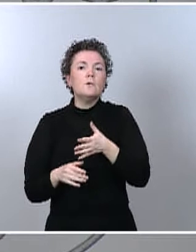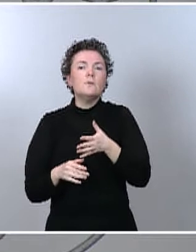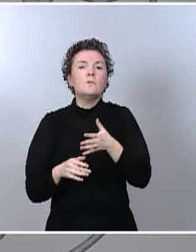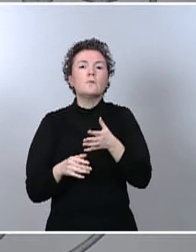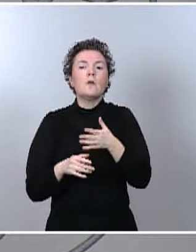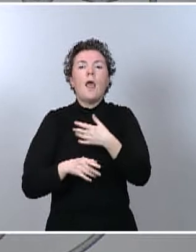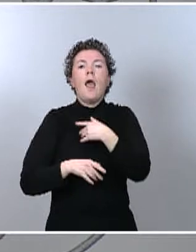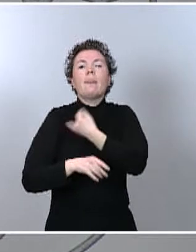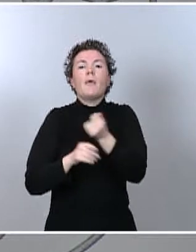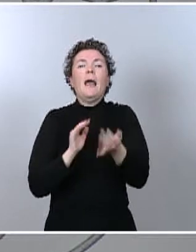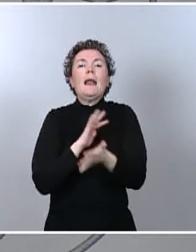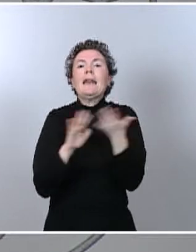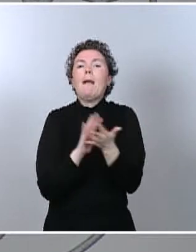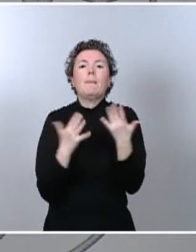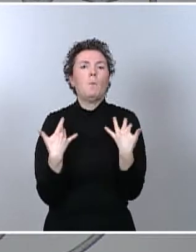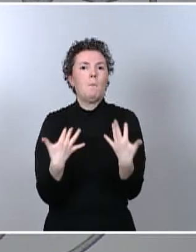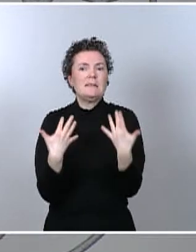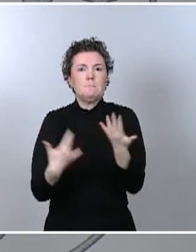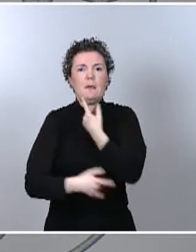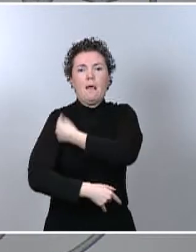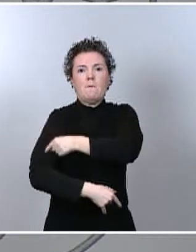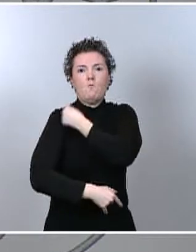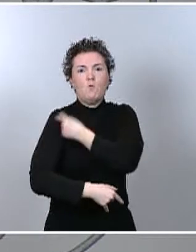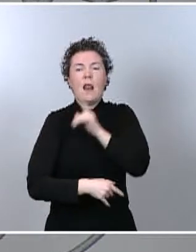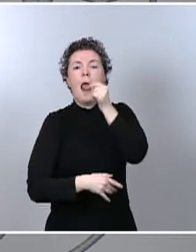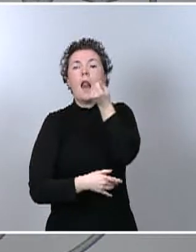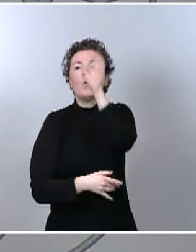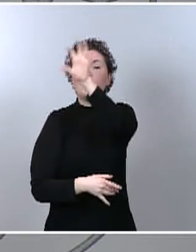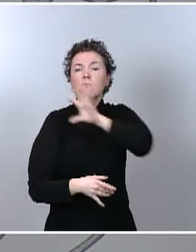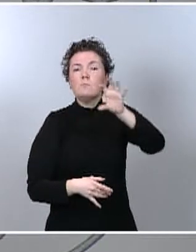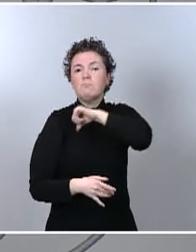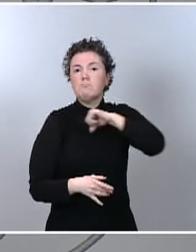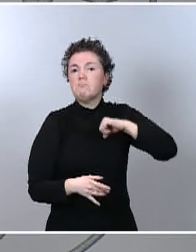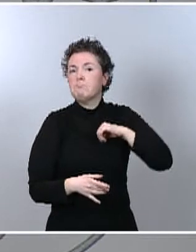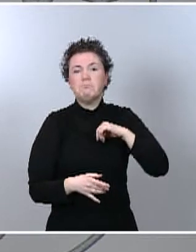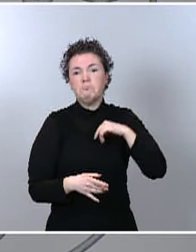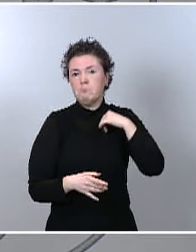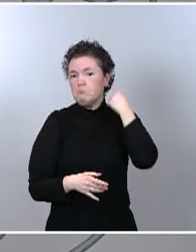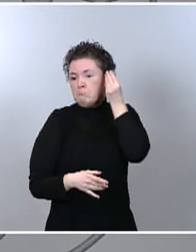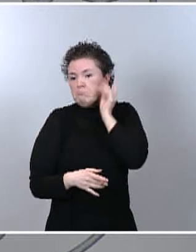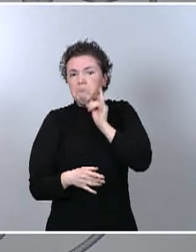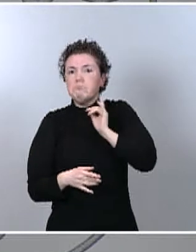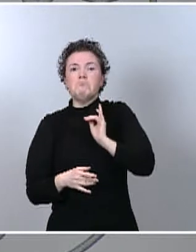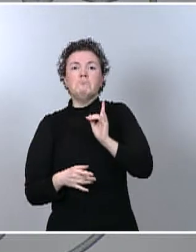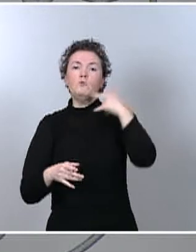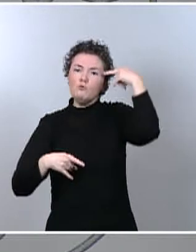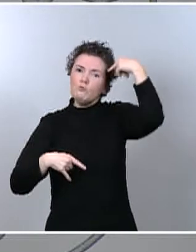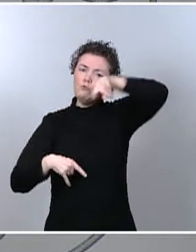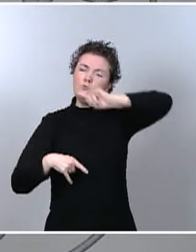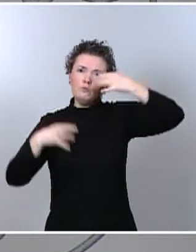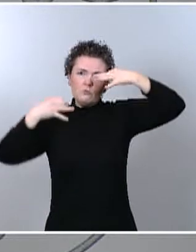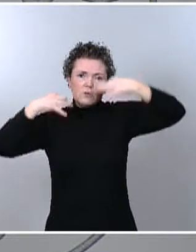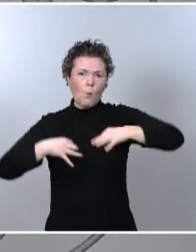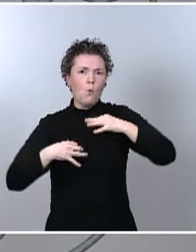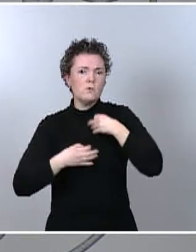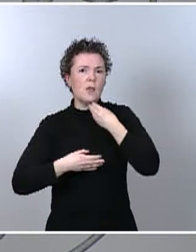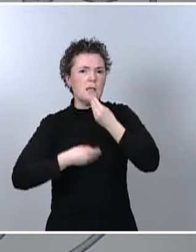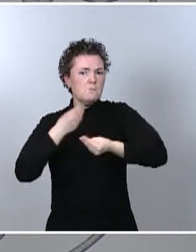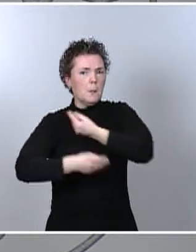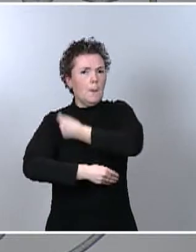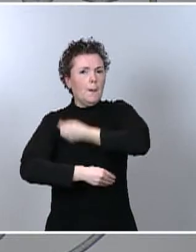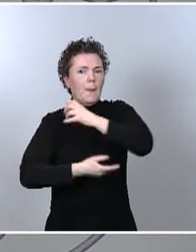vacunación, pero yo les traslado que no ha habido en el Ministerio no tenemos ninguna inquietud por el hecho